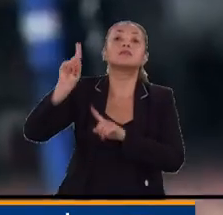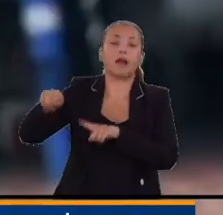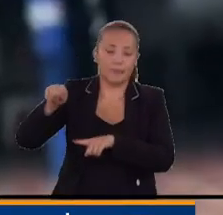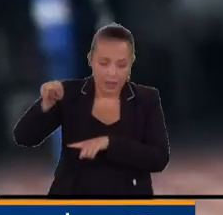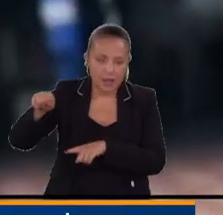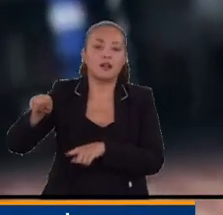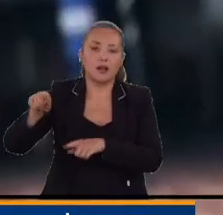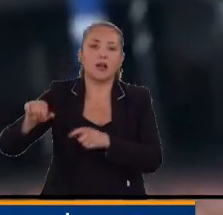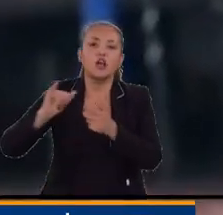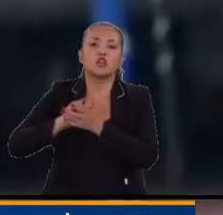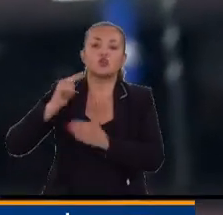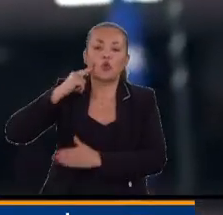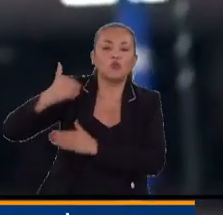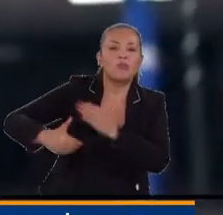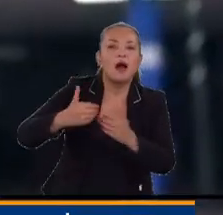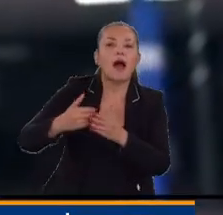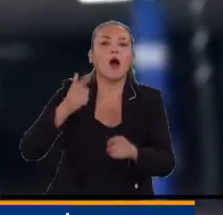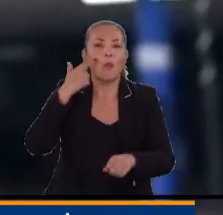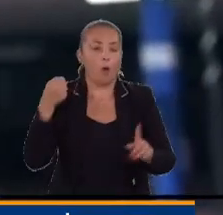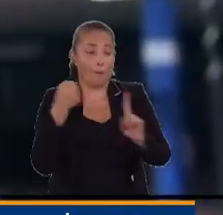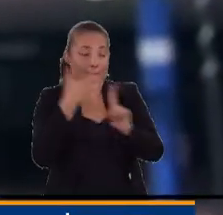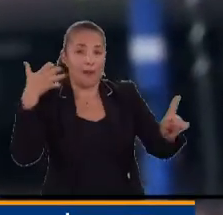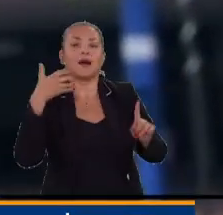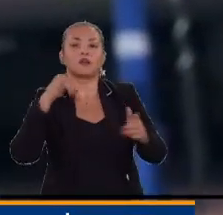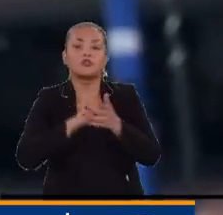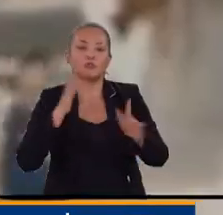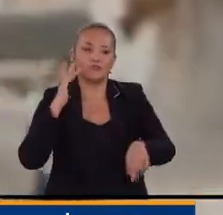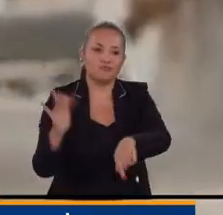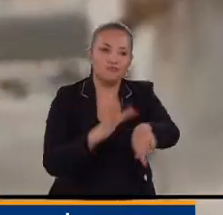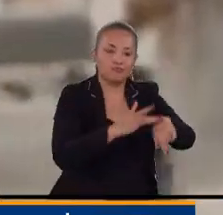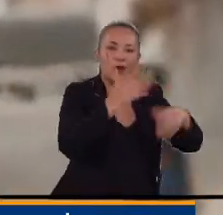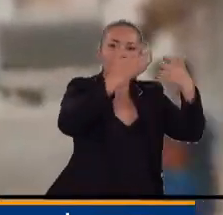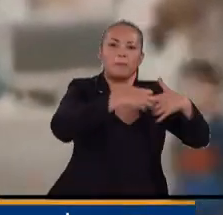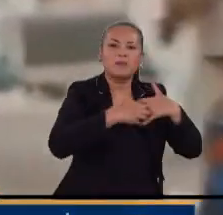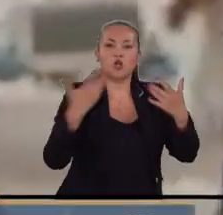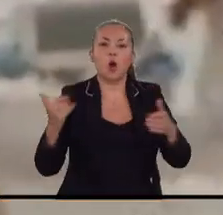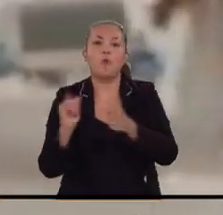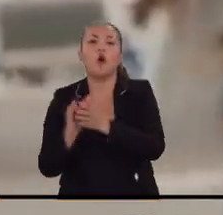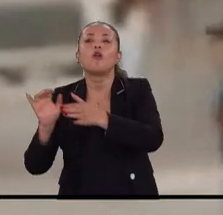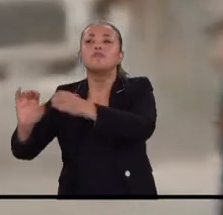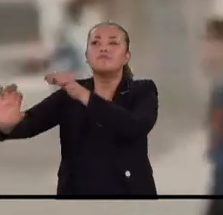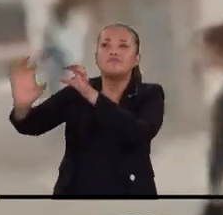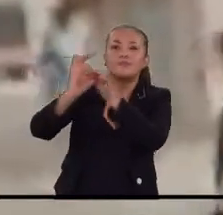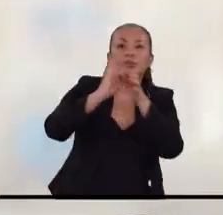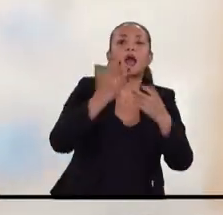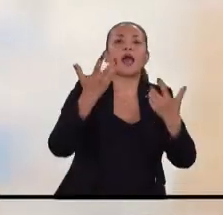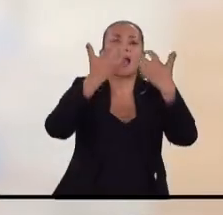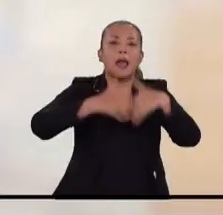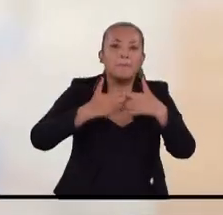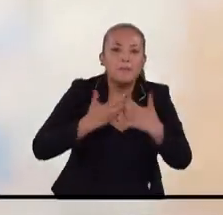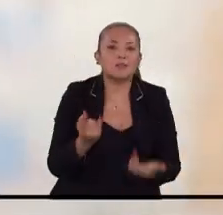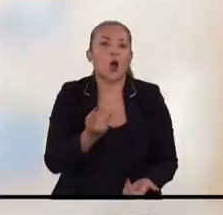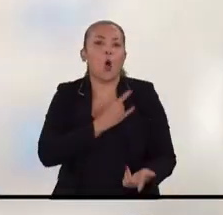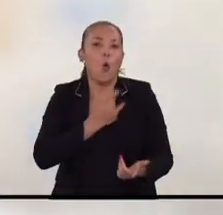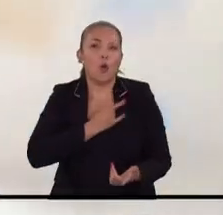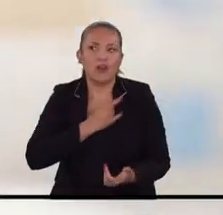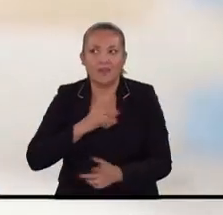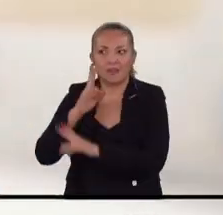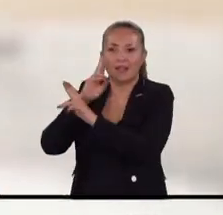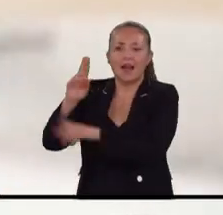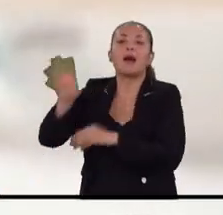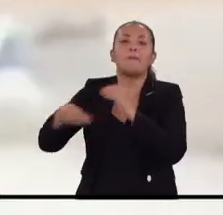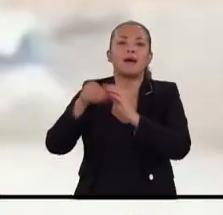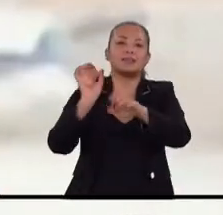Alto Impacto busca promover la innovación empresarial a través de la colaboración de empresas, universidades acreditadas y entidades